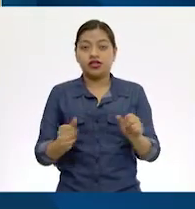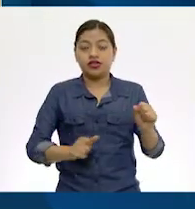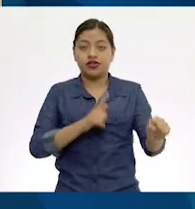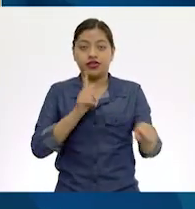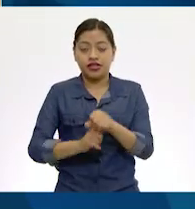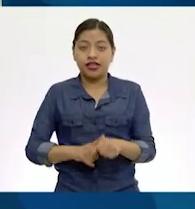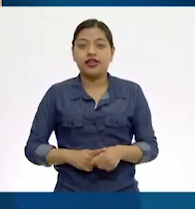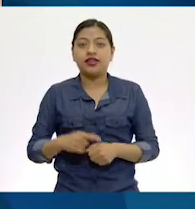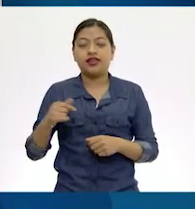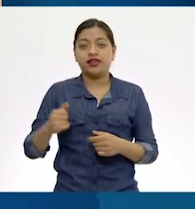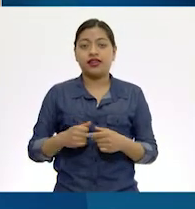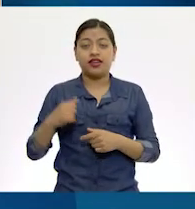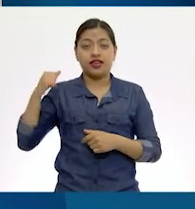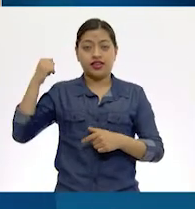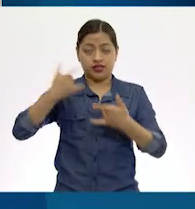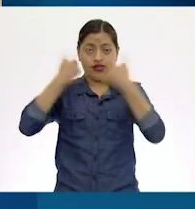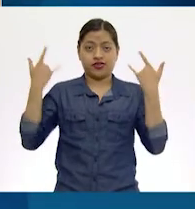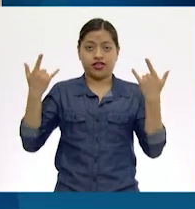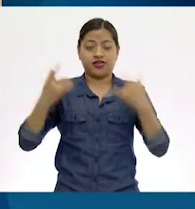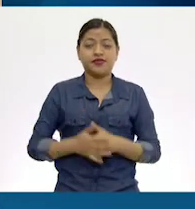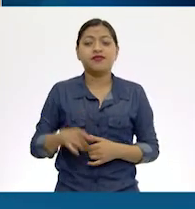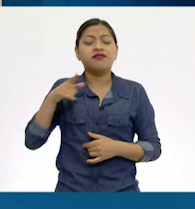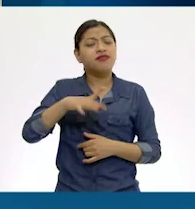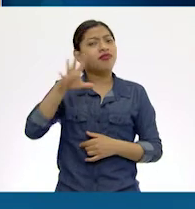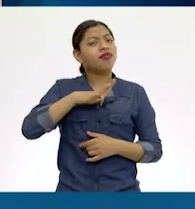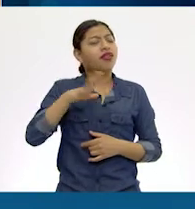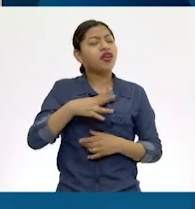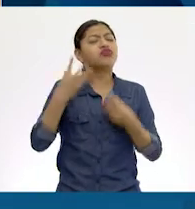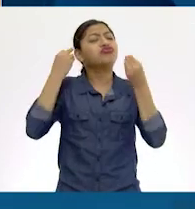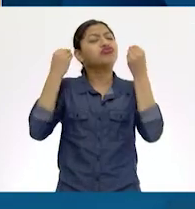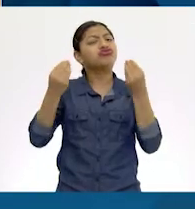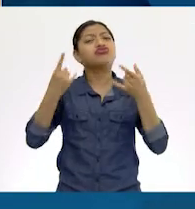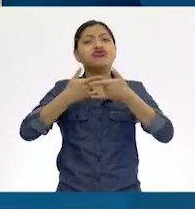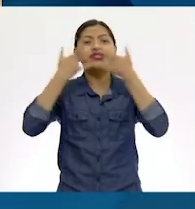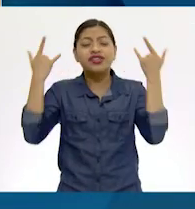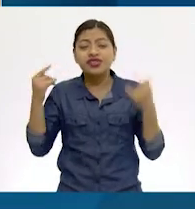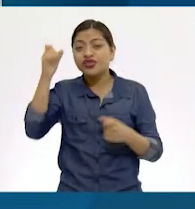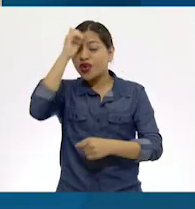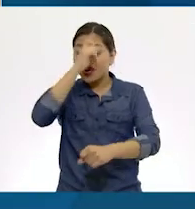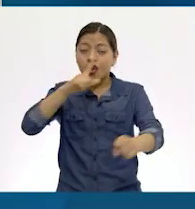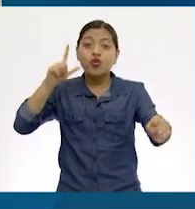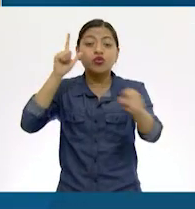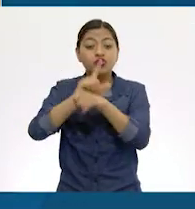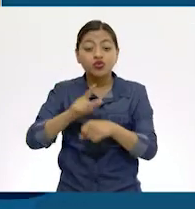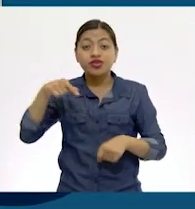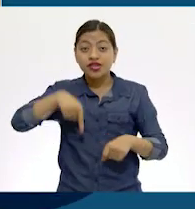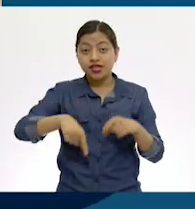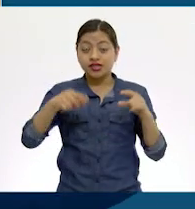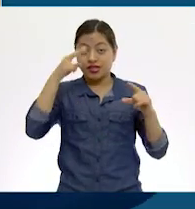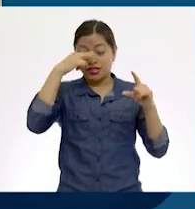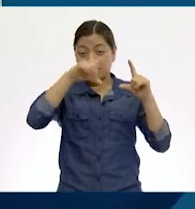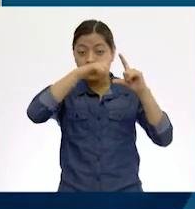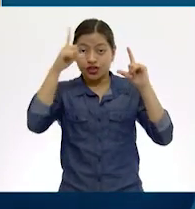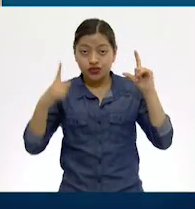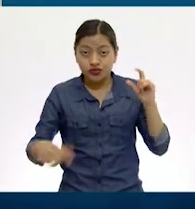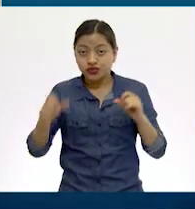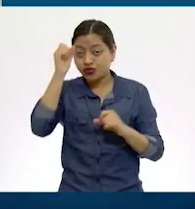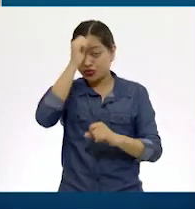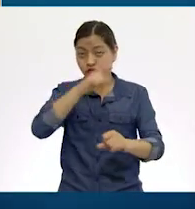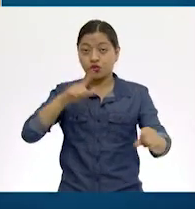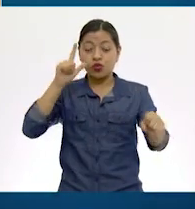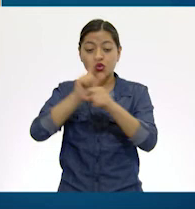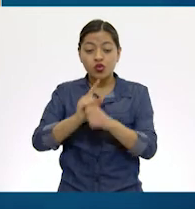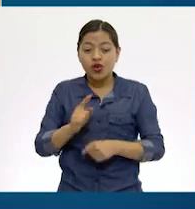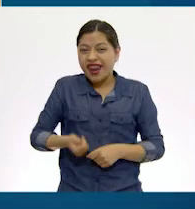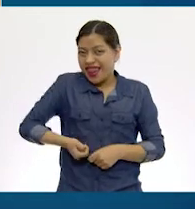que estamos viendo. Ahí podemos hallar mucha, mucha información sobre las culturas nativas de nuestro país y la cultura que se creó a